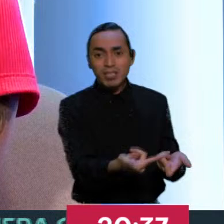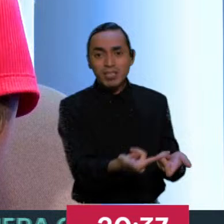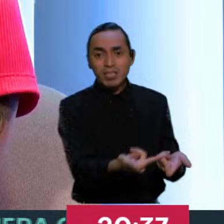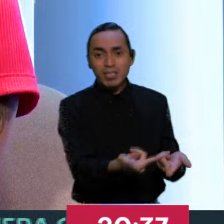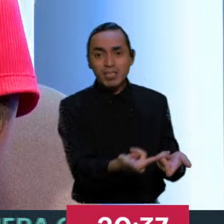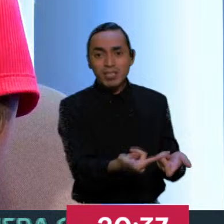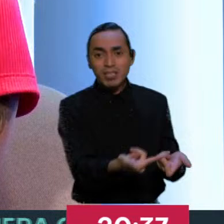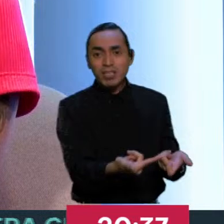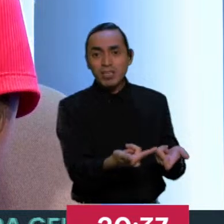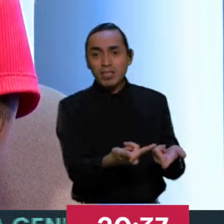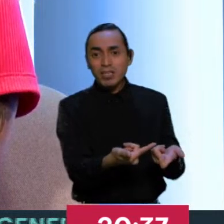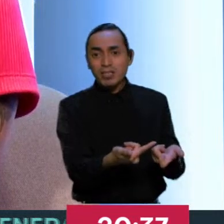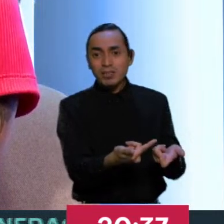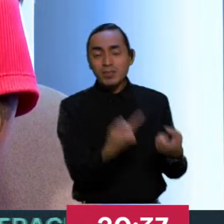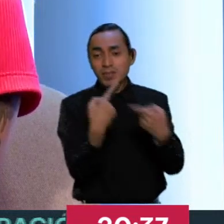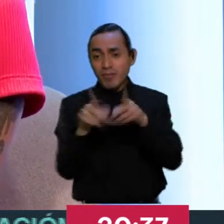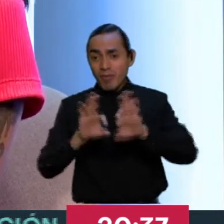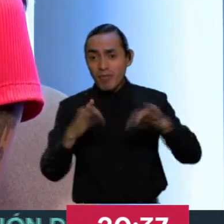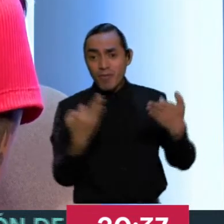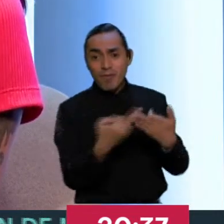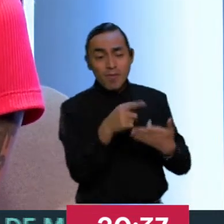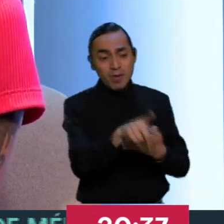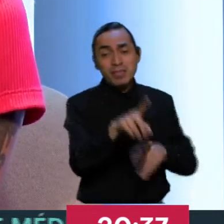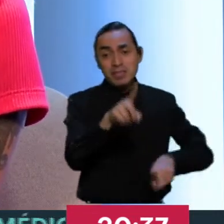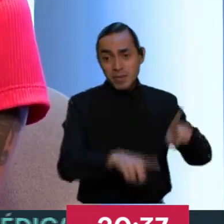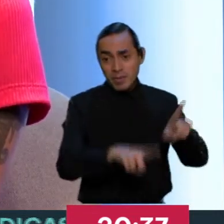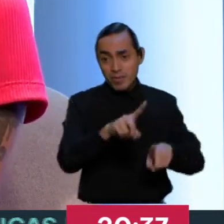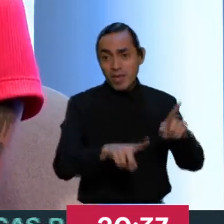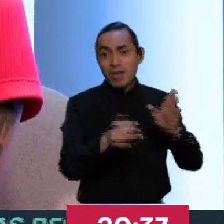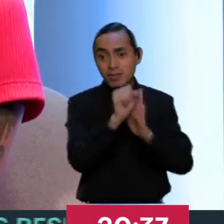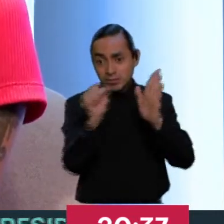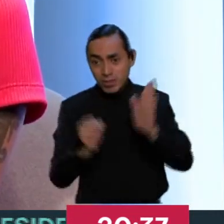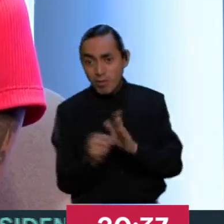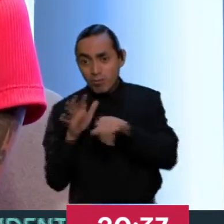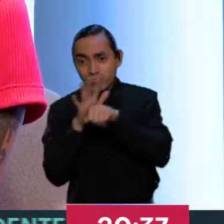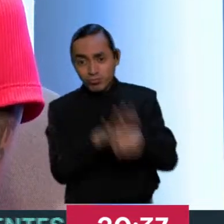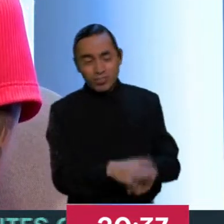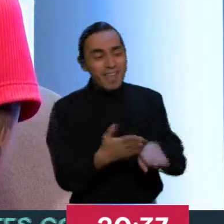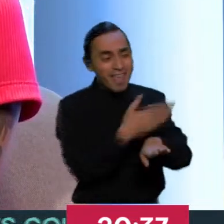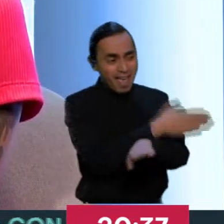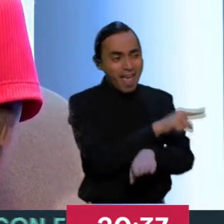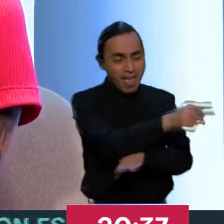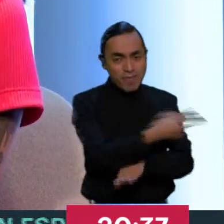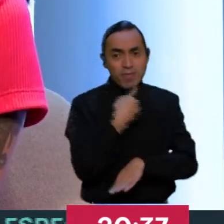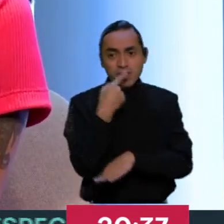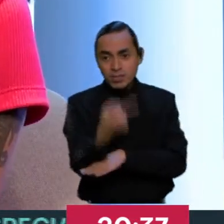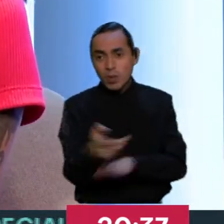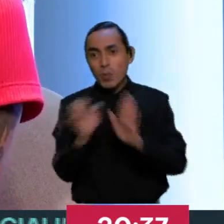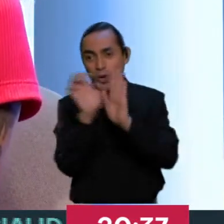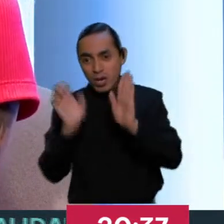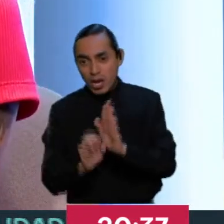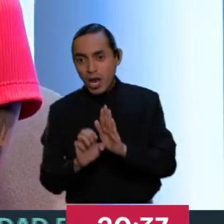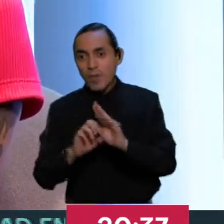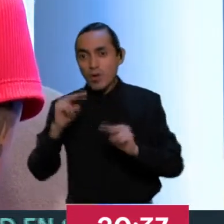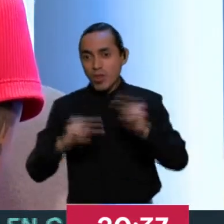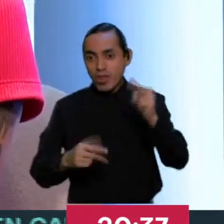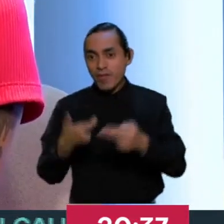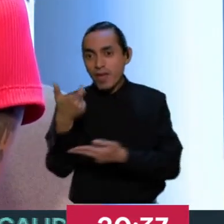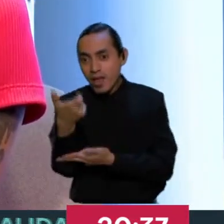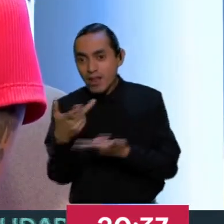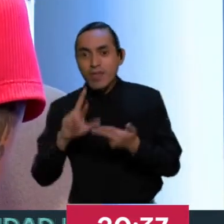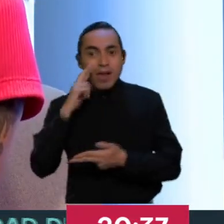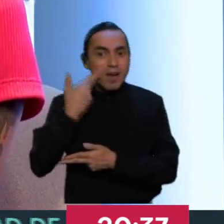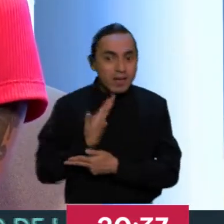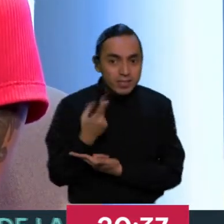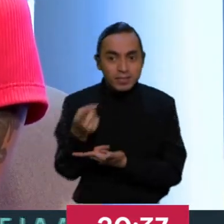forma según otros sistemas de opresión, que ya decía Andrea, ¿no? Como el de clase social, como el de etnia, como el de edad, como el